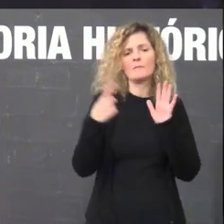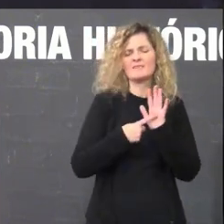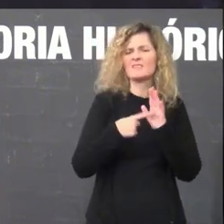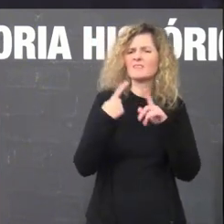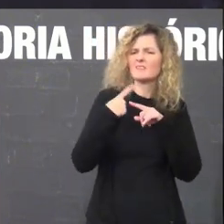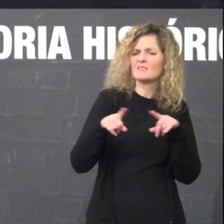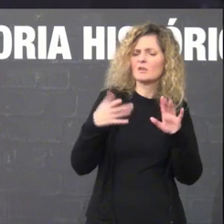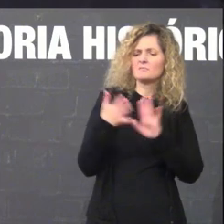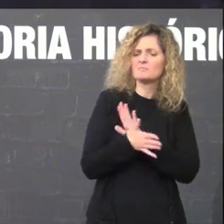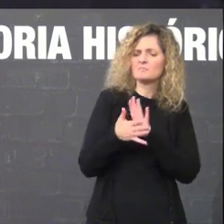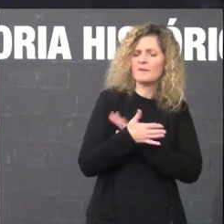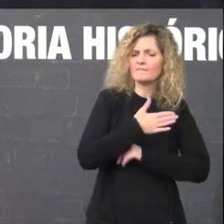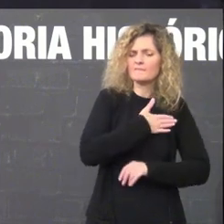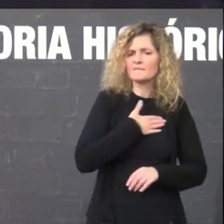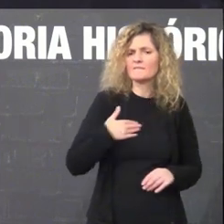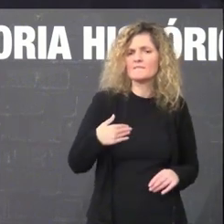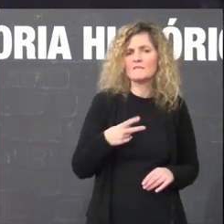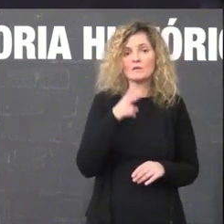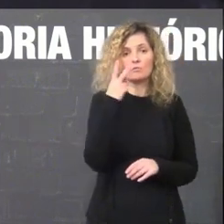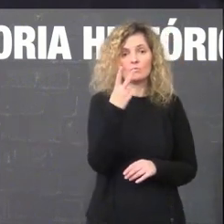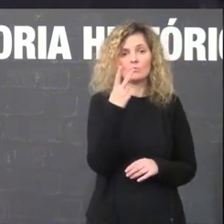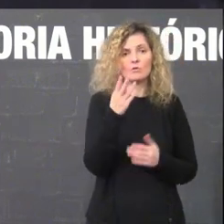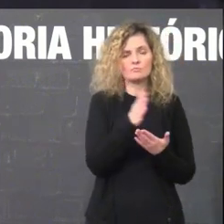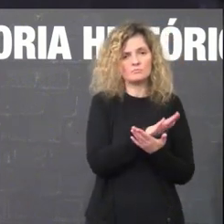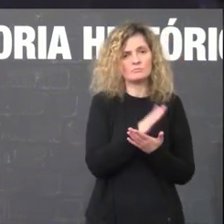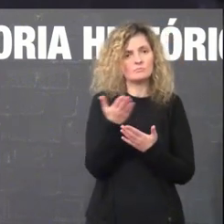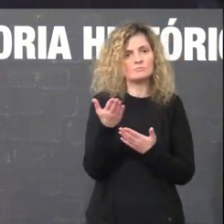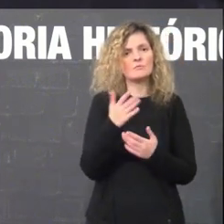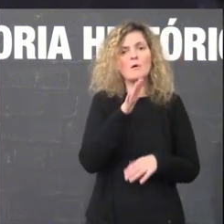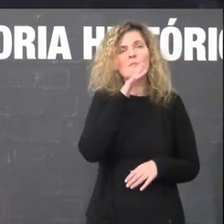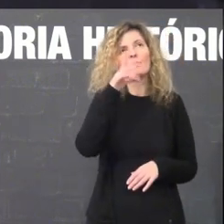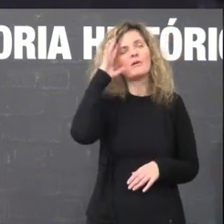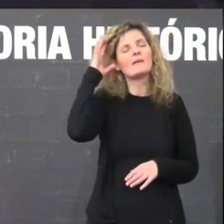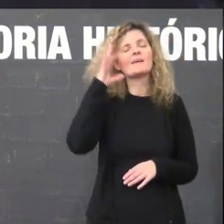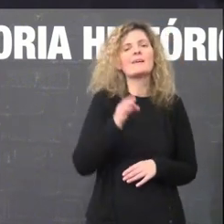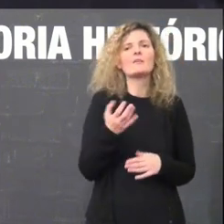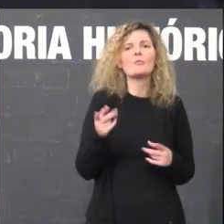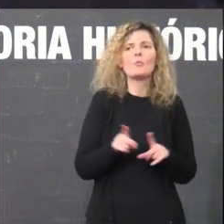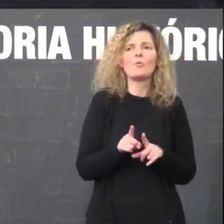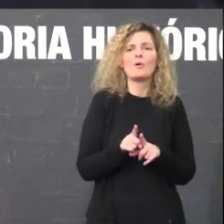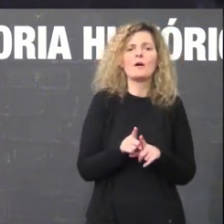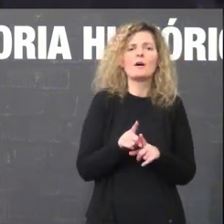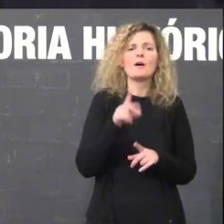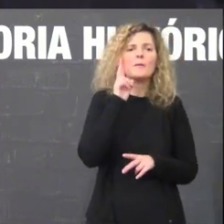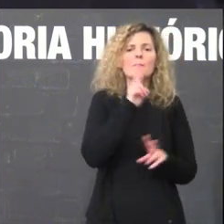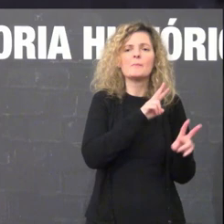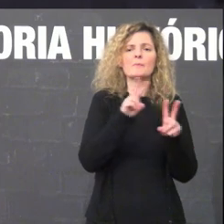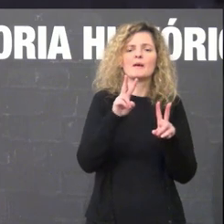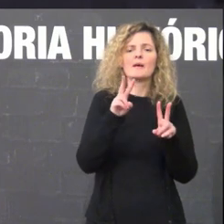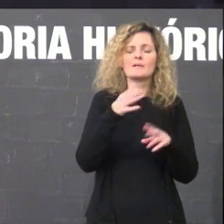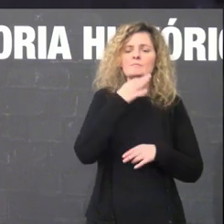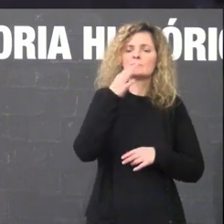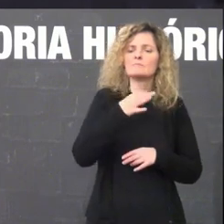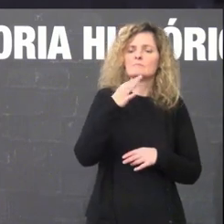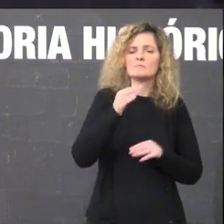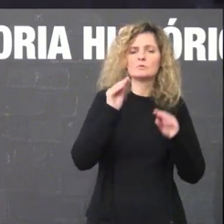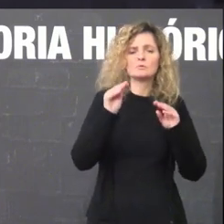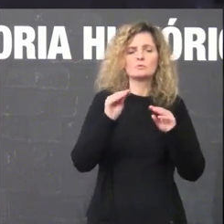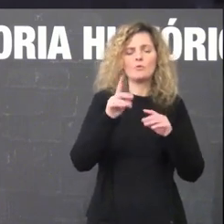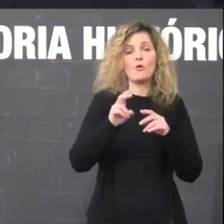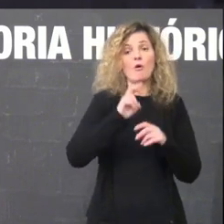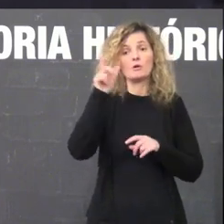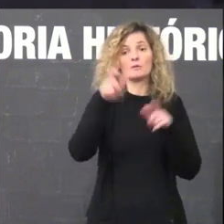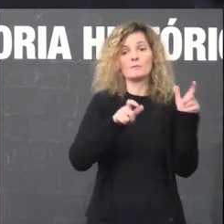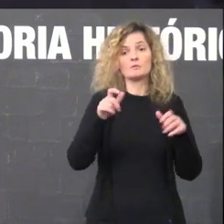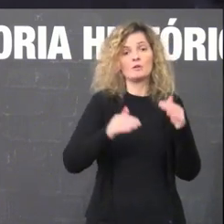quiero explicar esto esos dos Marcos que allí se derrotaron porque creo que que ver cuáles son las narrativas que otros